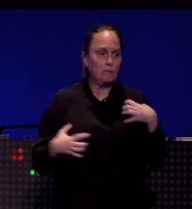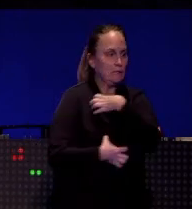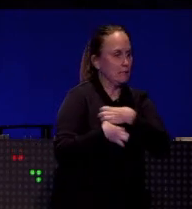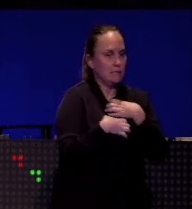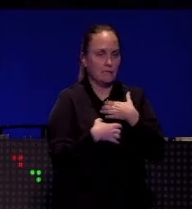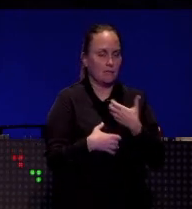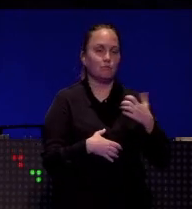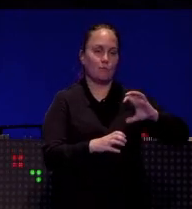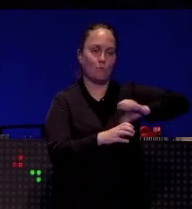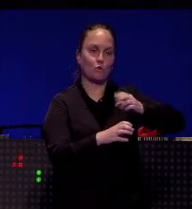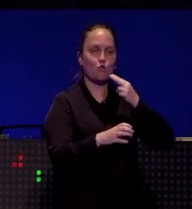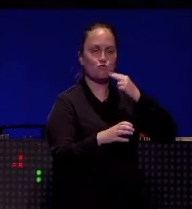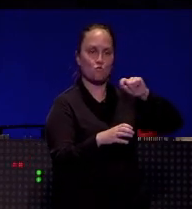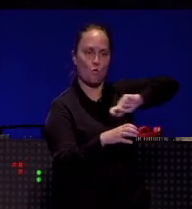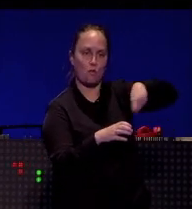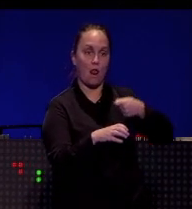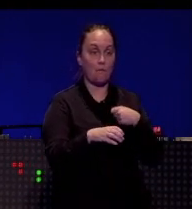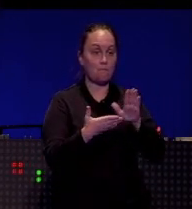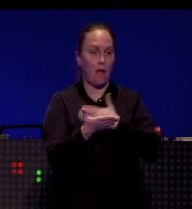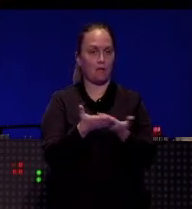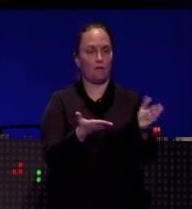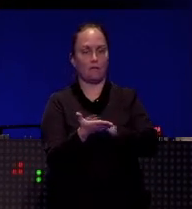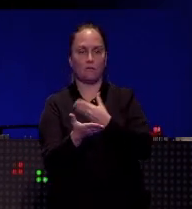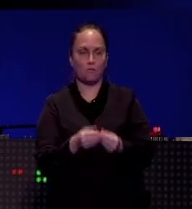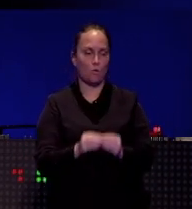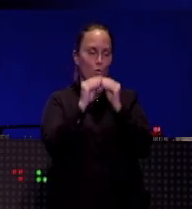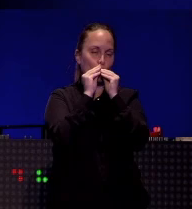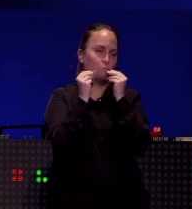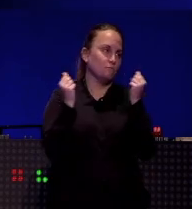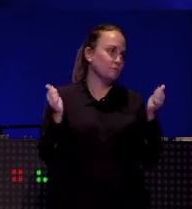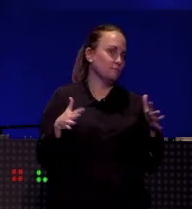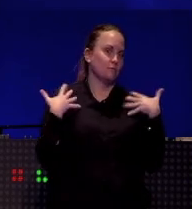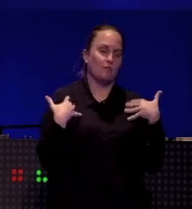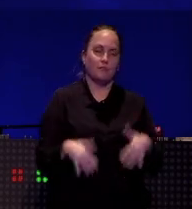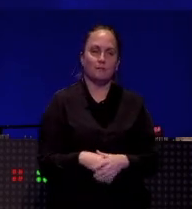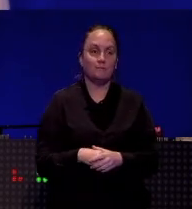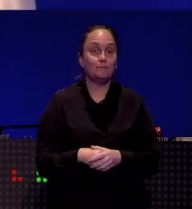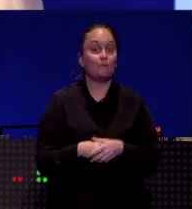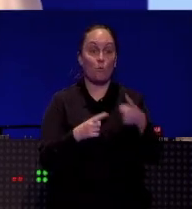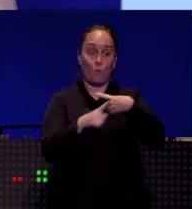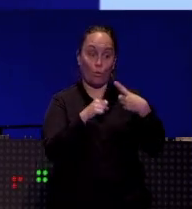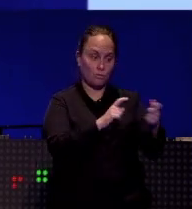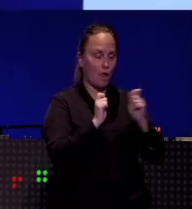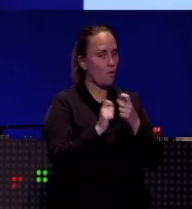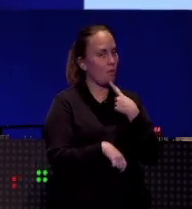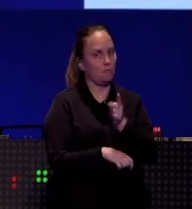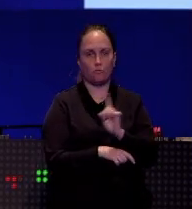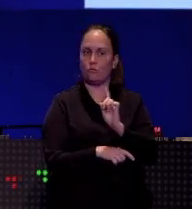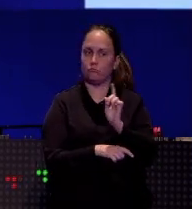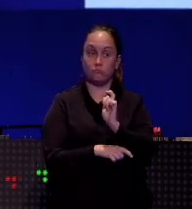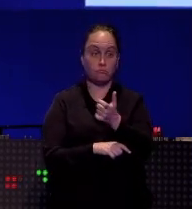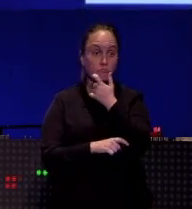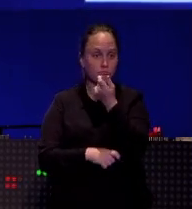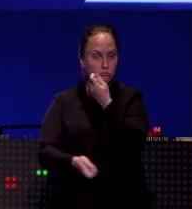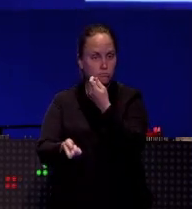y un poco de pan con nutella a eso te alegra la vida y claro me llegaron estos productos y yo después de eso dije que no que no los iba a